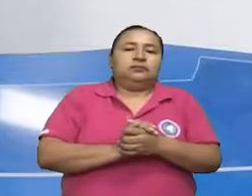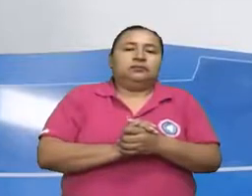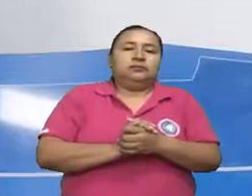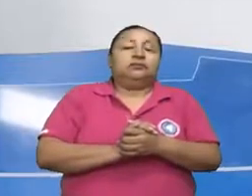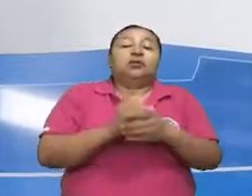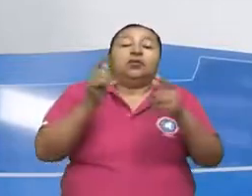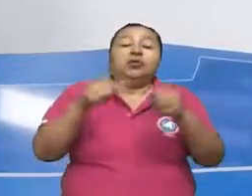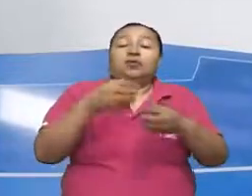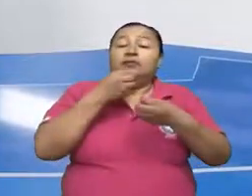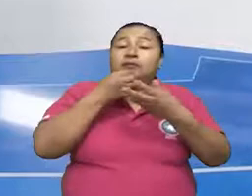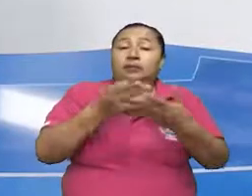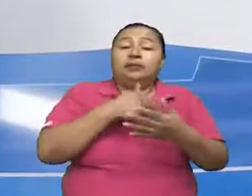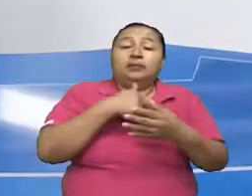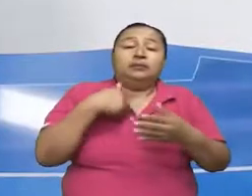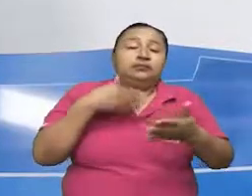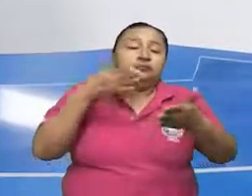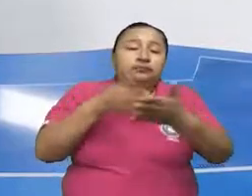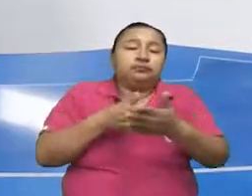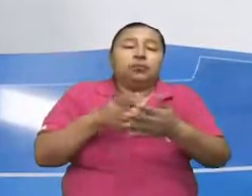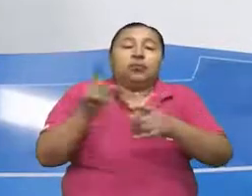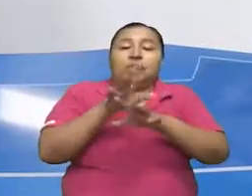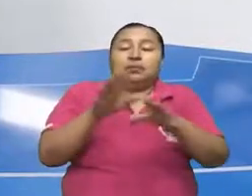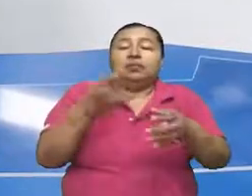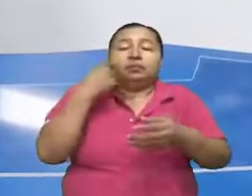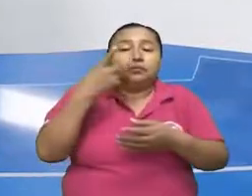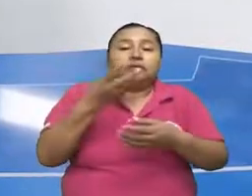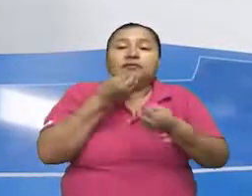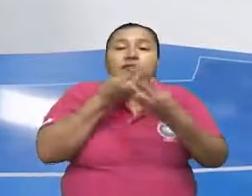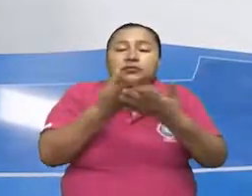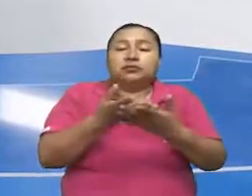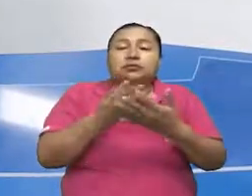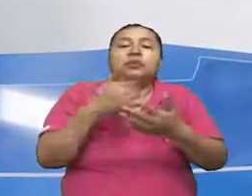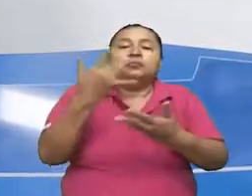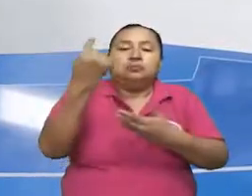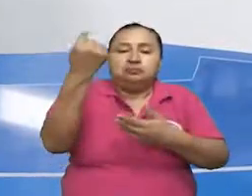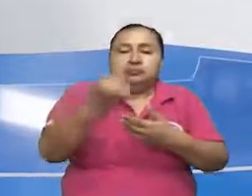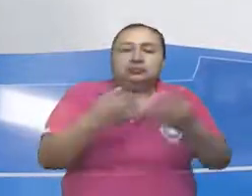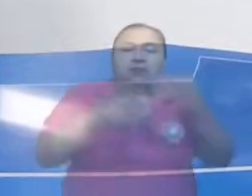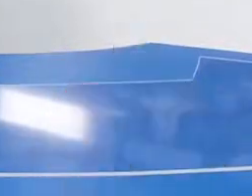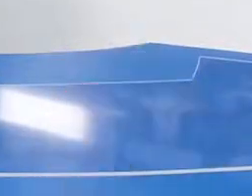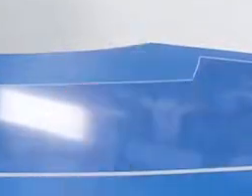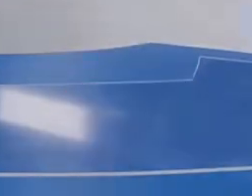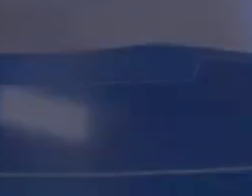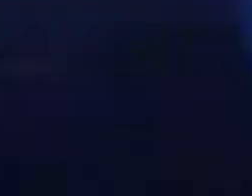Y con estas informaciones nos vamos a nuestro último corte informativo. Ya regresamos con más.